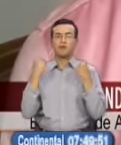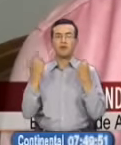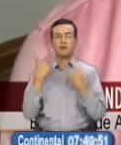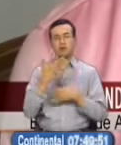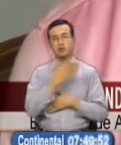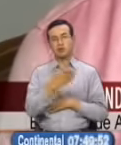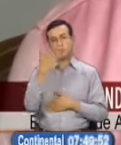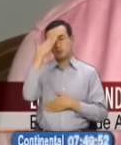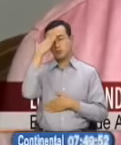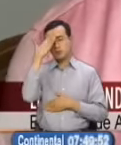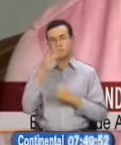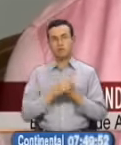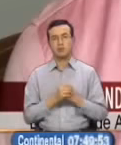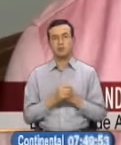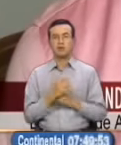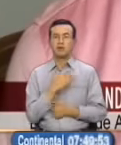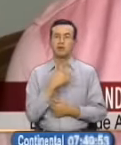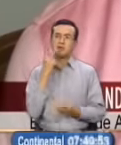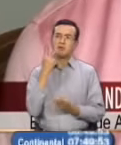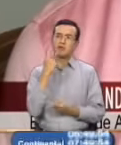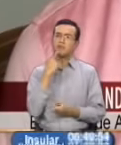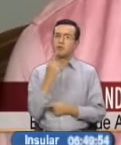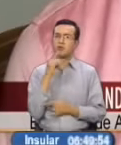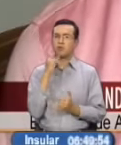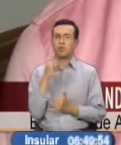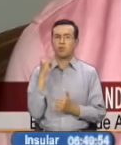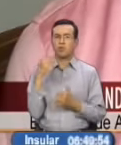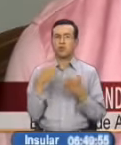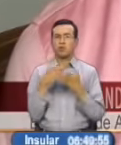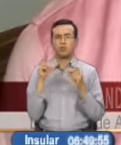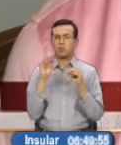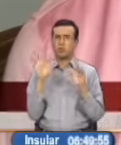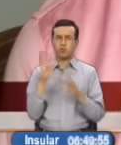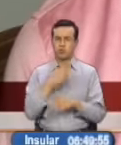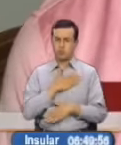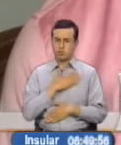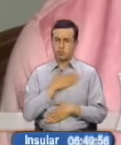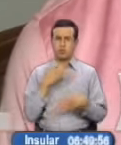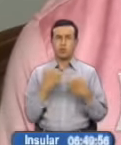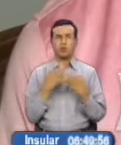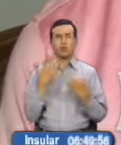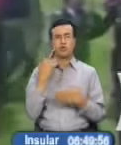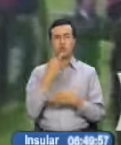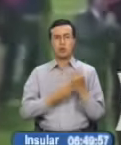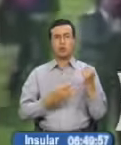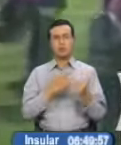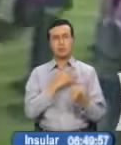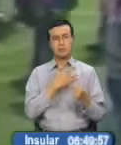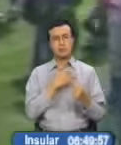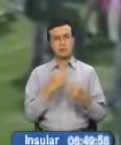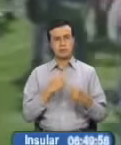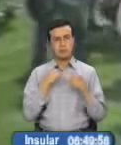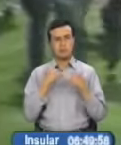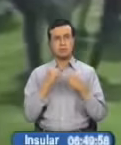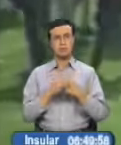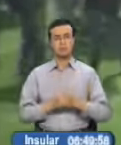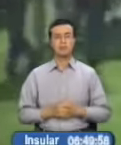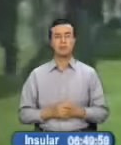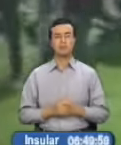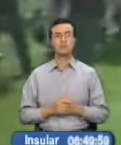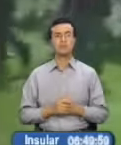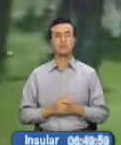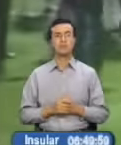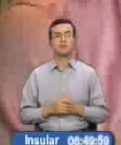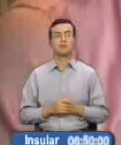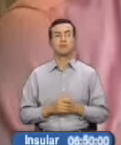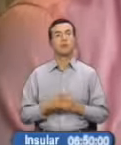ni siquiera lo ve como alguien que jugó en el equipo, sino como hincha. Yo tengo una doble satisfacción. ¡Colombia, campeón